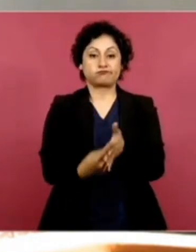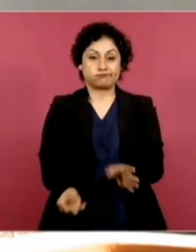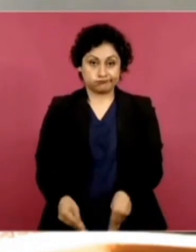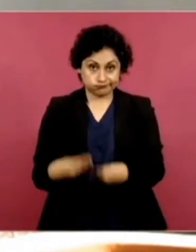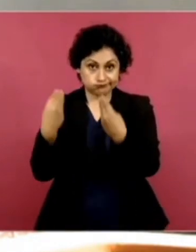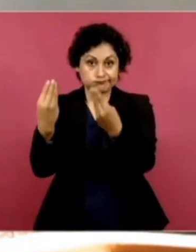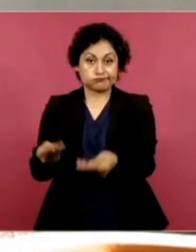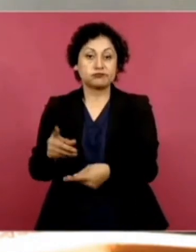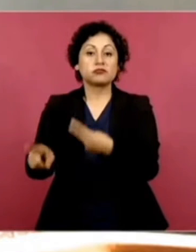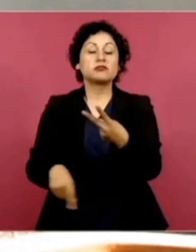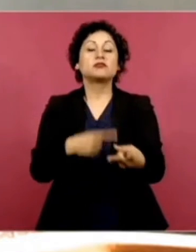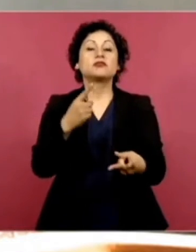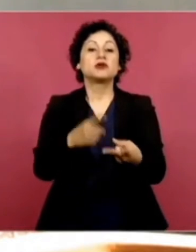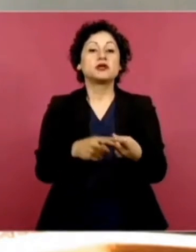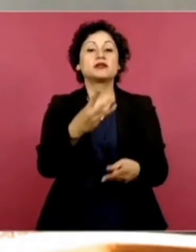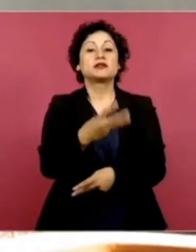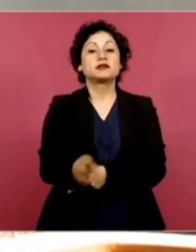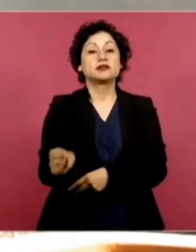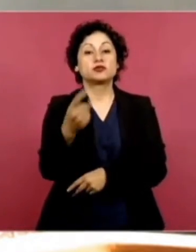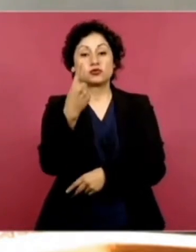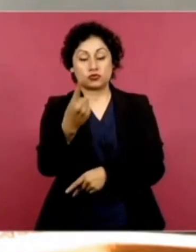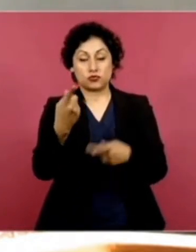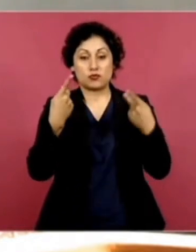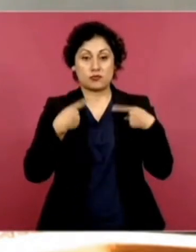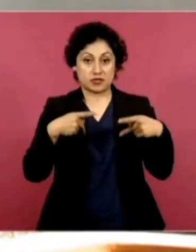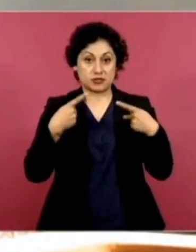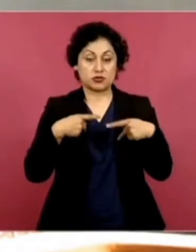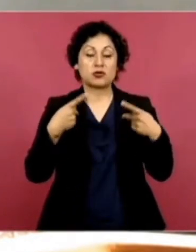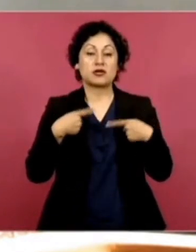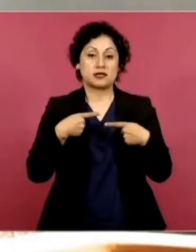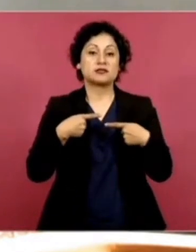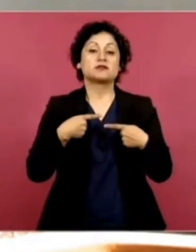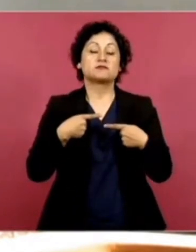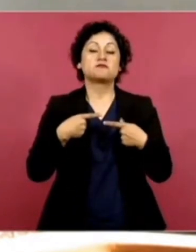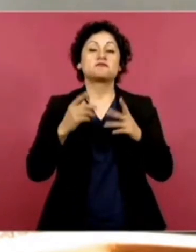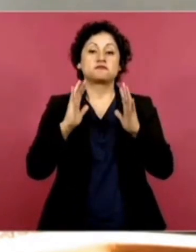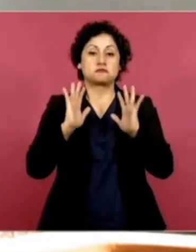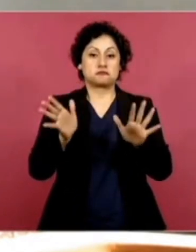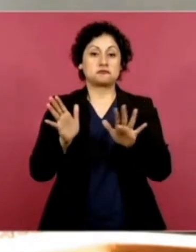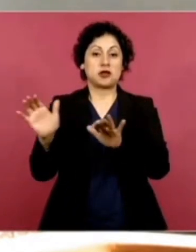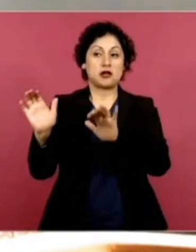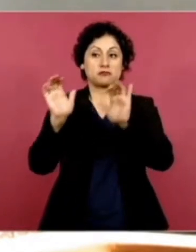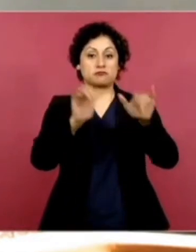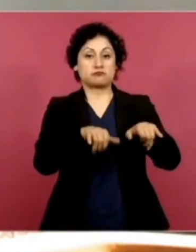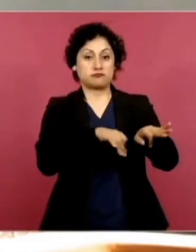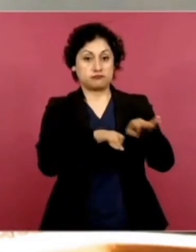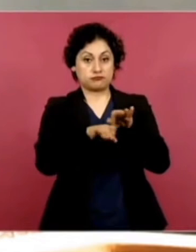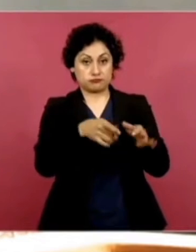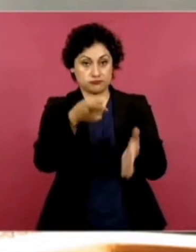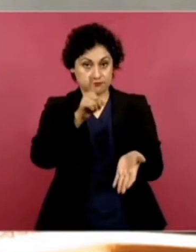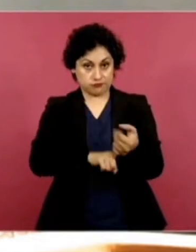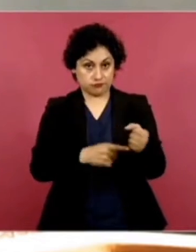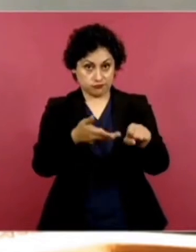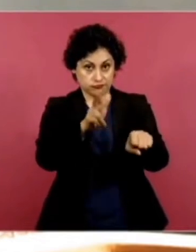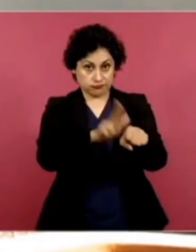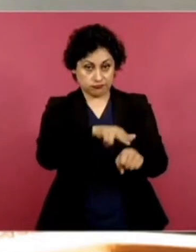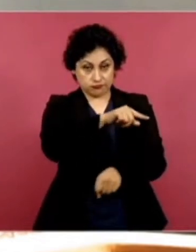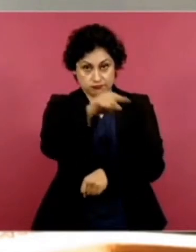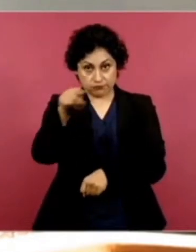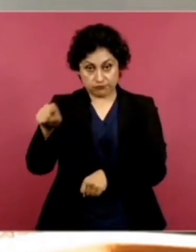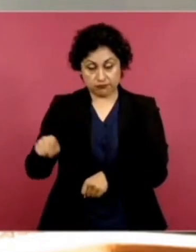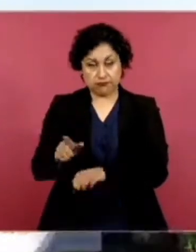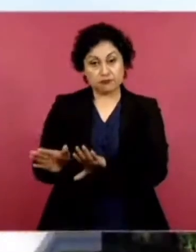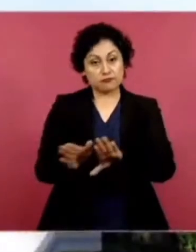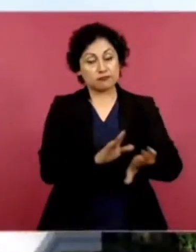y 301 médicos y médicas especialistas han sido contratados para su atención en alguno de estos hospitales. El caso de